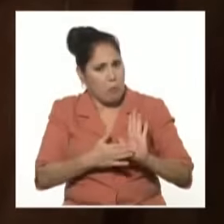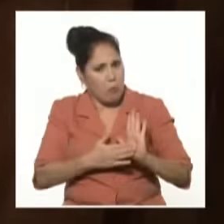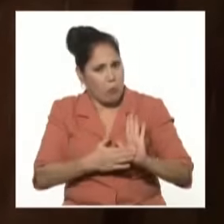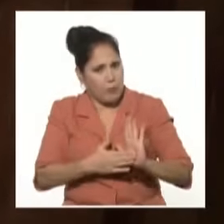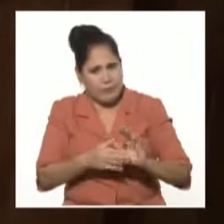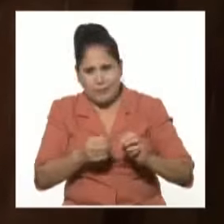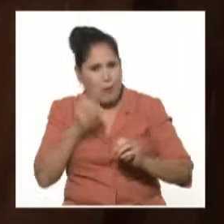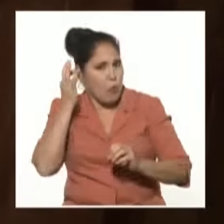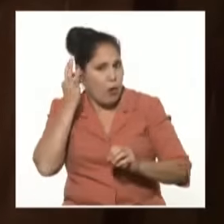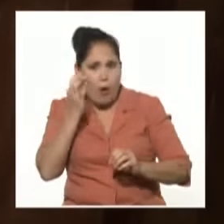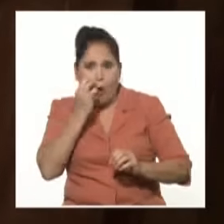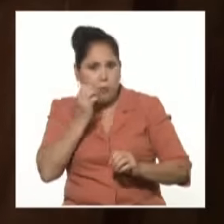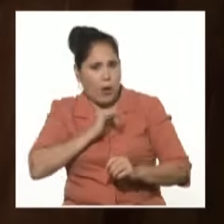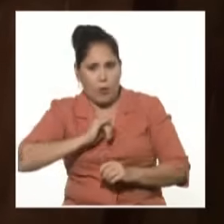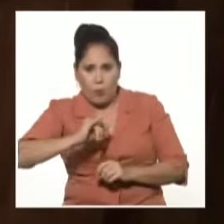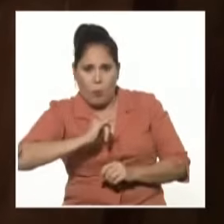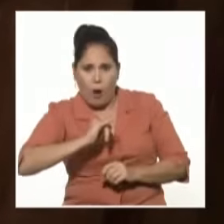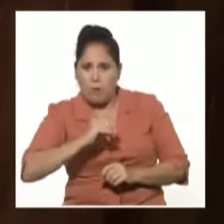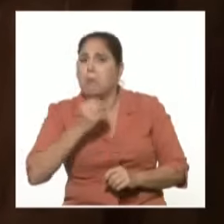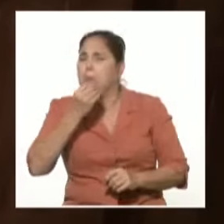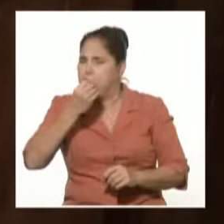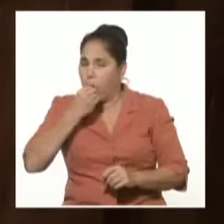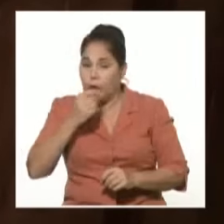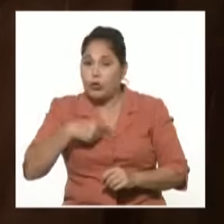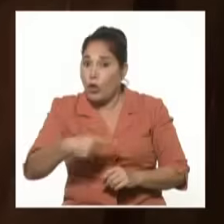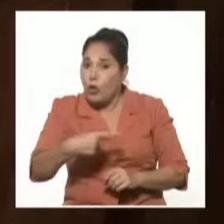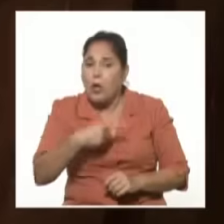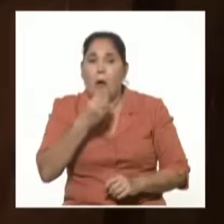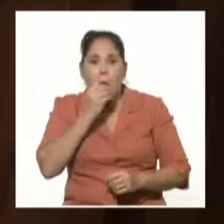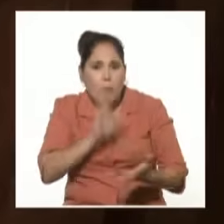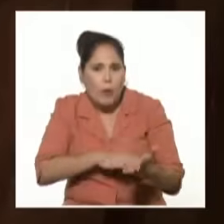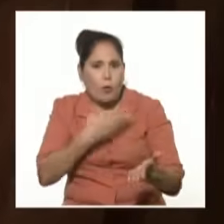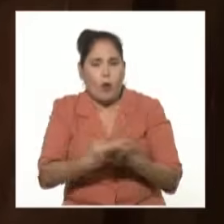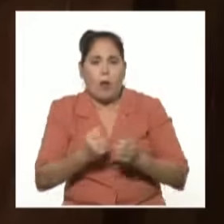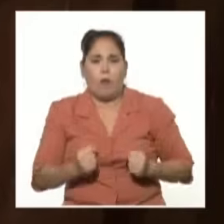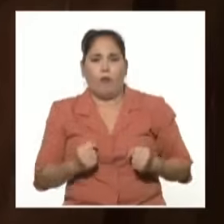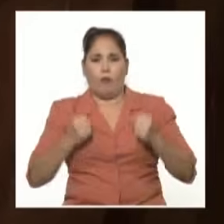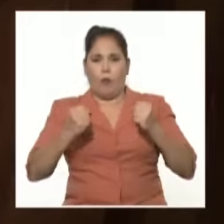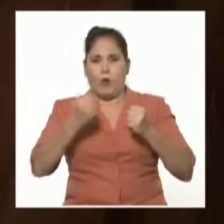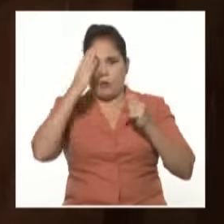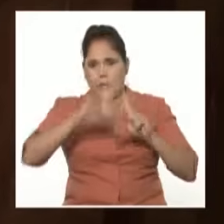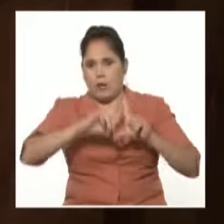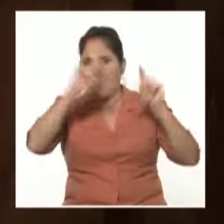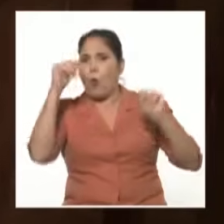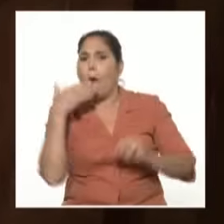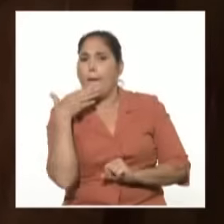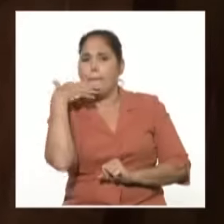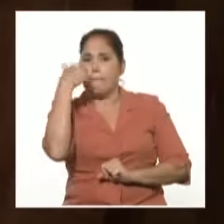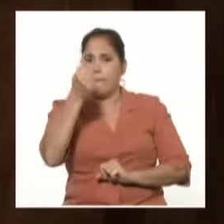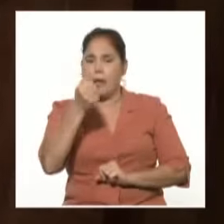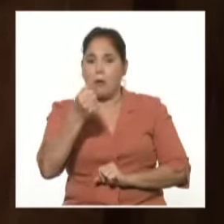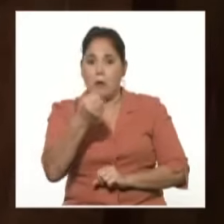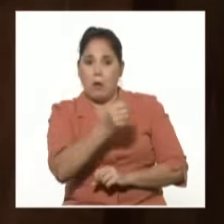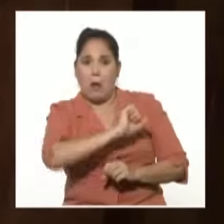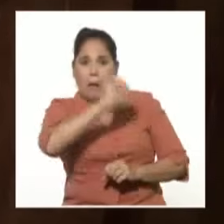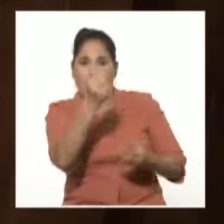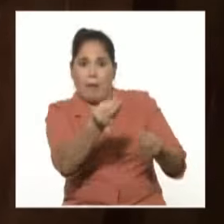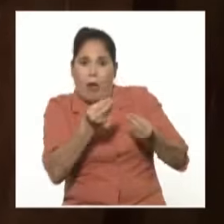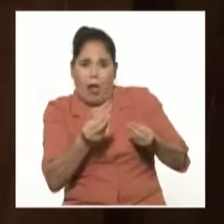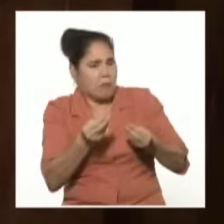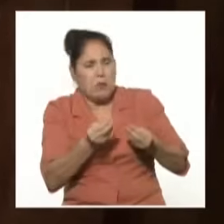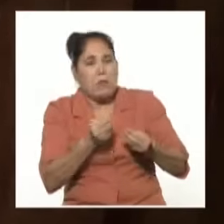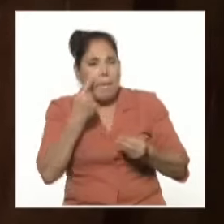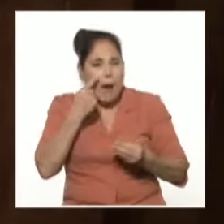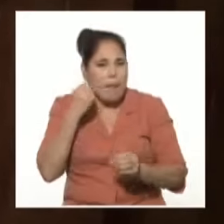a las mujeres y los hombres que todos los días se proponen crecer y mejorar al país sin esperar más premio que el resultado